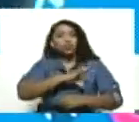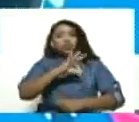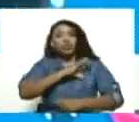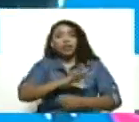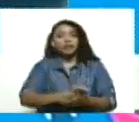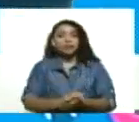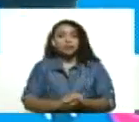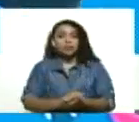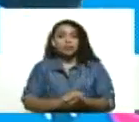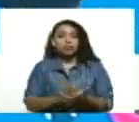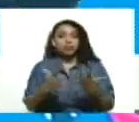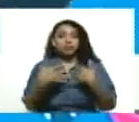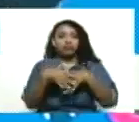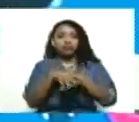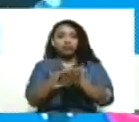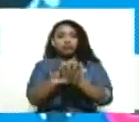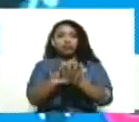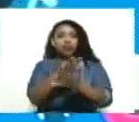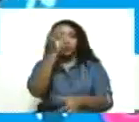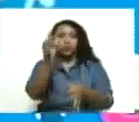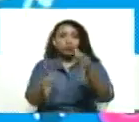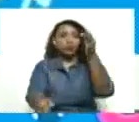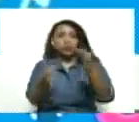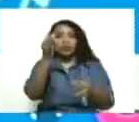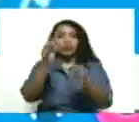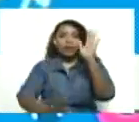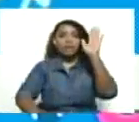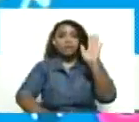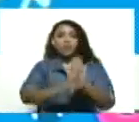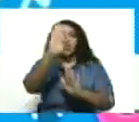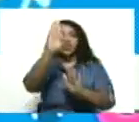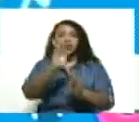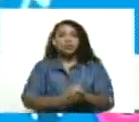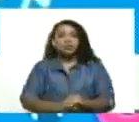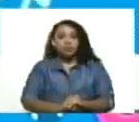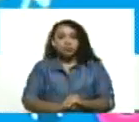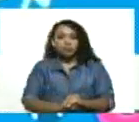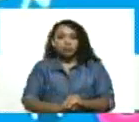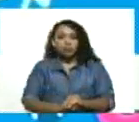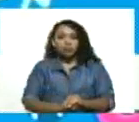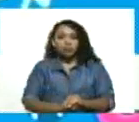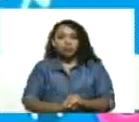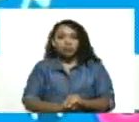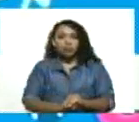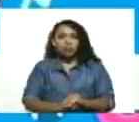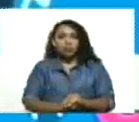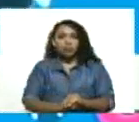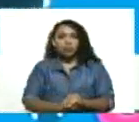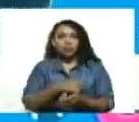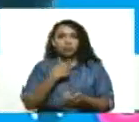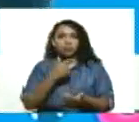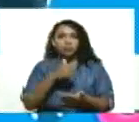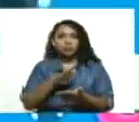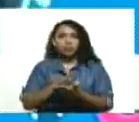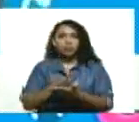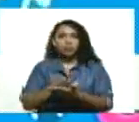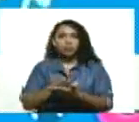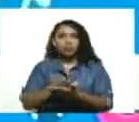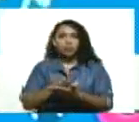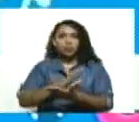de inclusión de Justicia que supere y entierre las iniquidades propias del